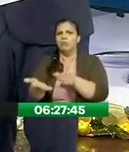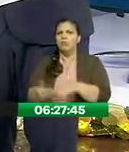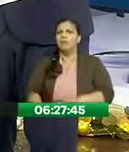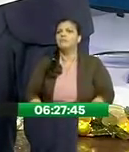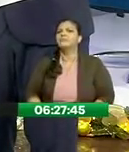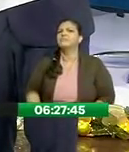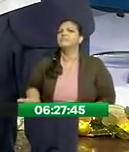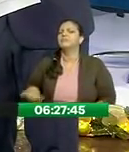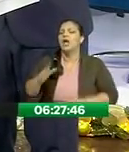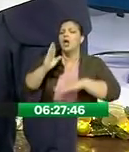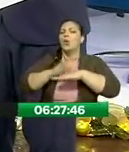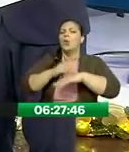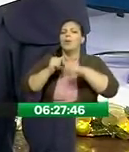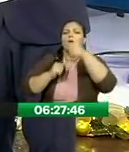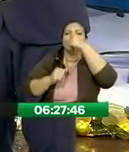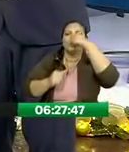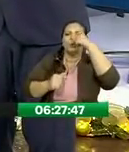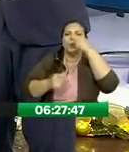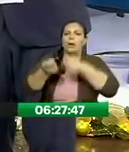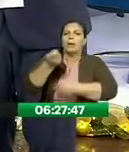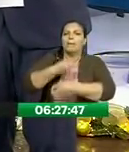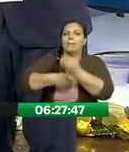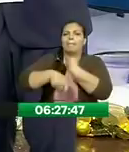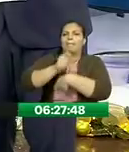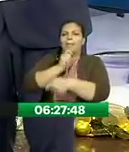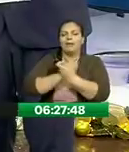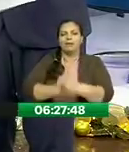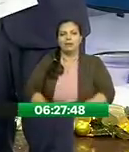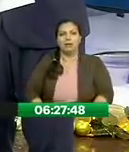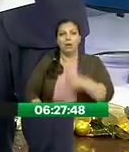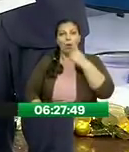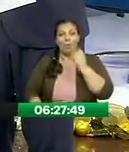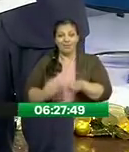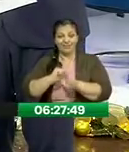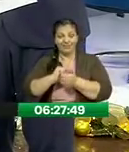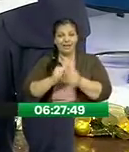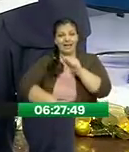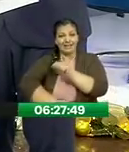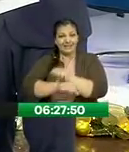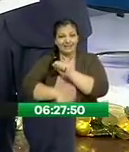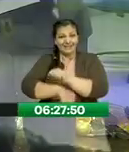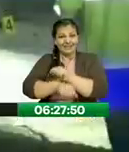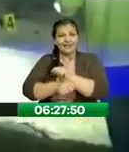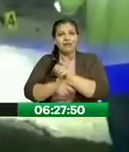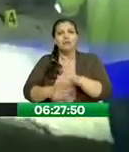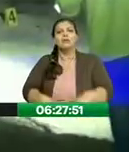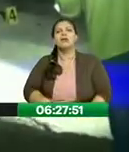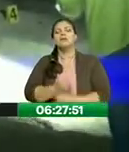sobrevivió al ataque y es testigo de este doble crimen. Veamos.